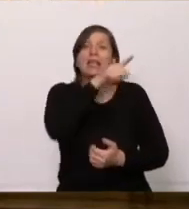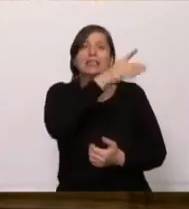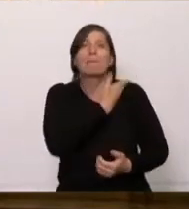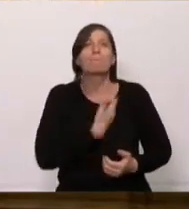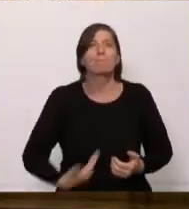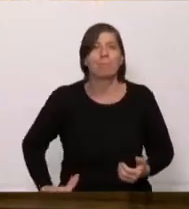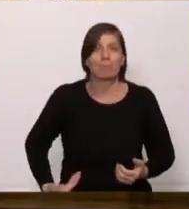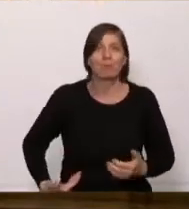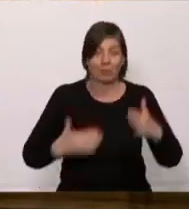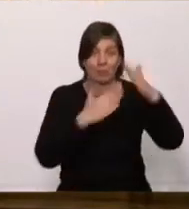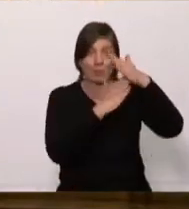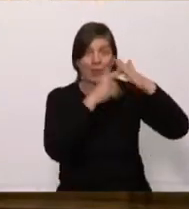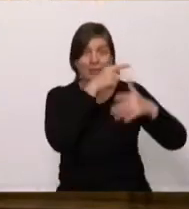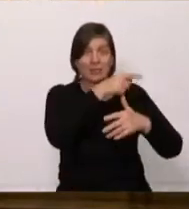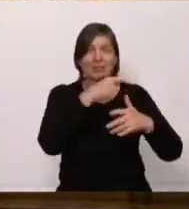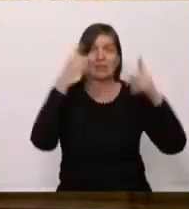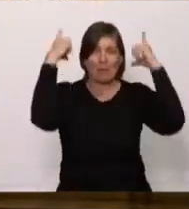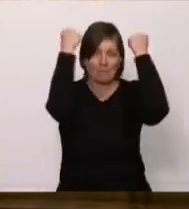el emperador.